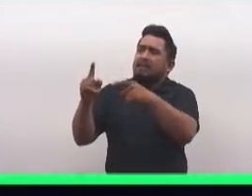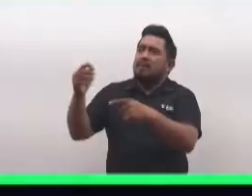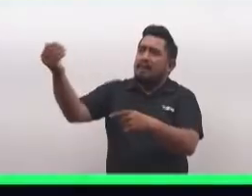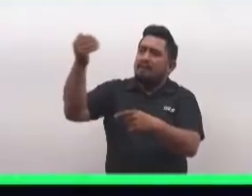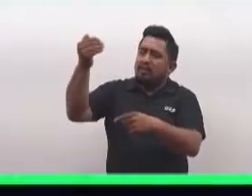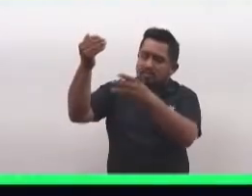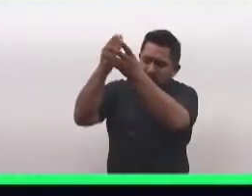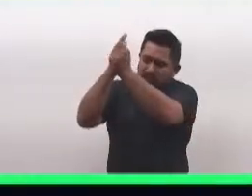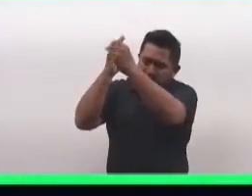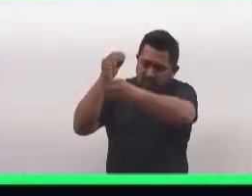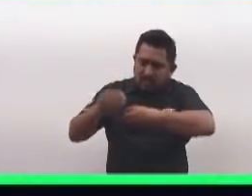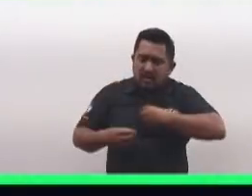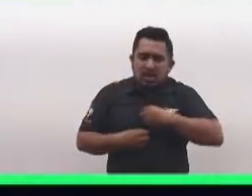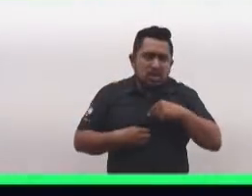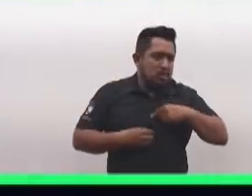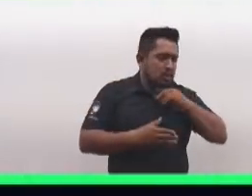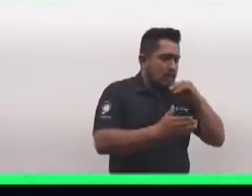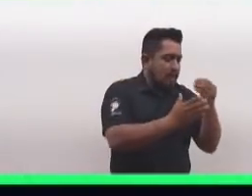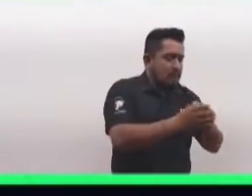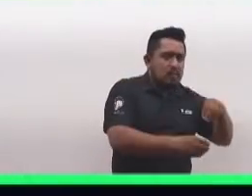talento y lo fuiste enterrar